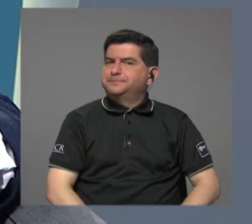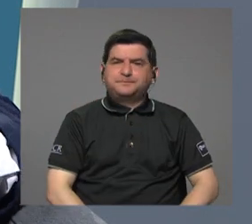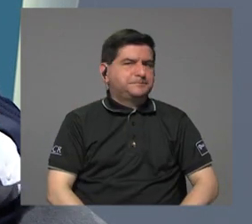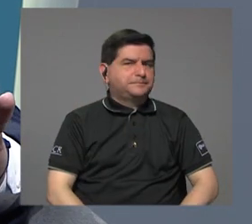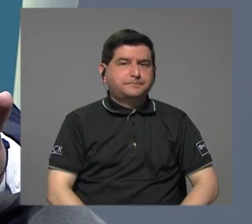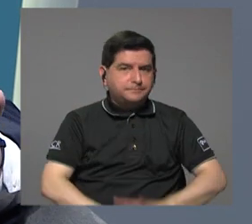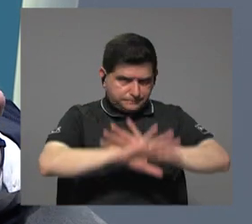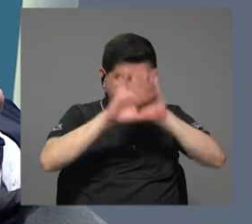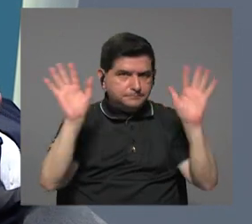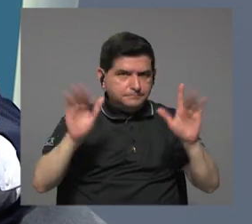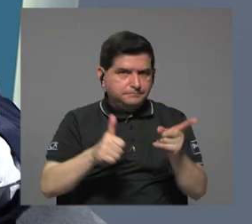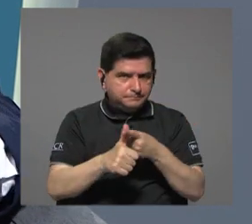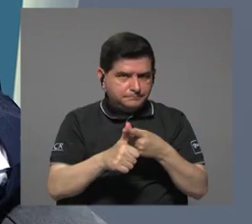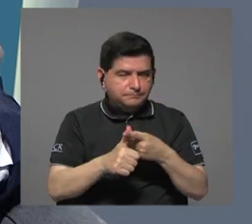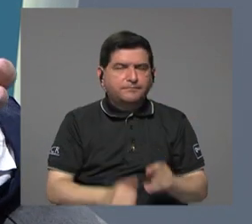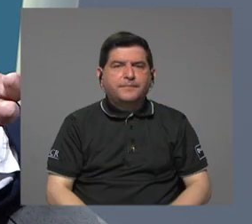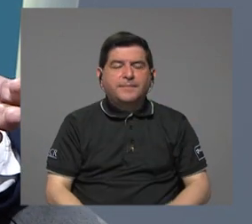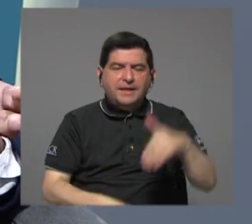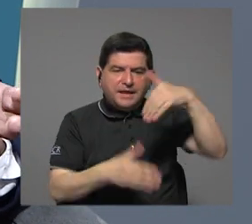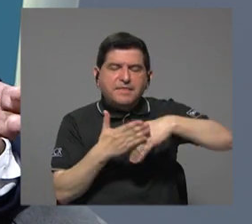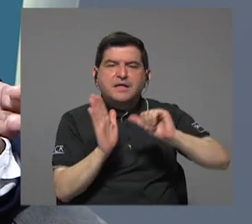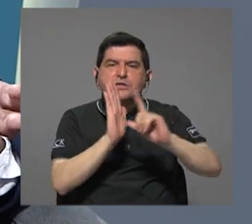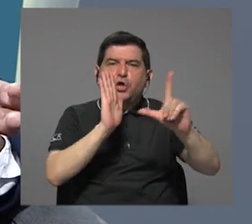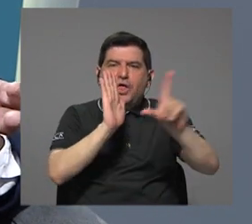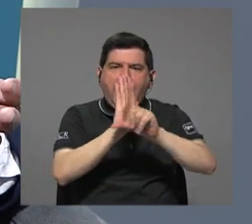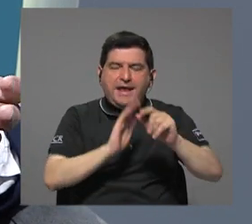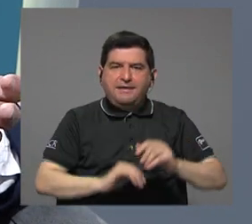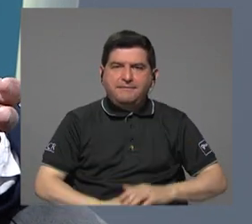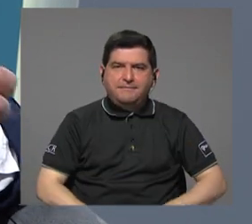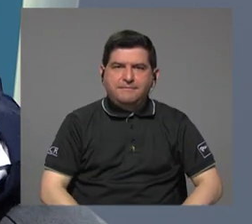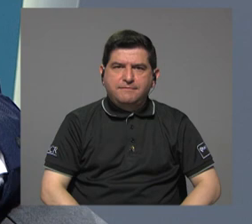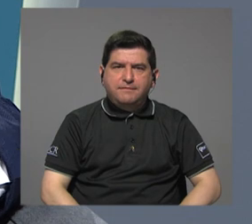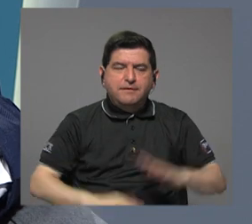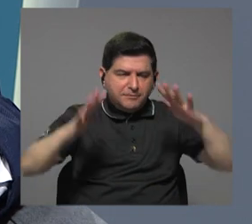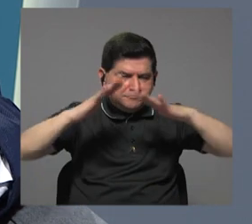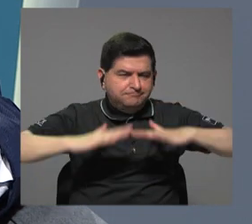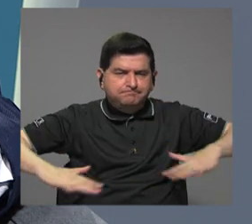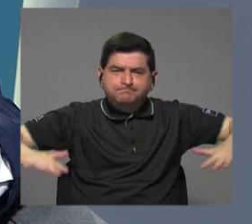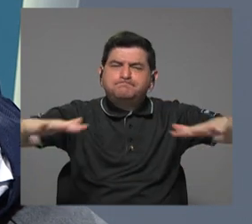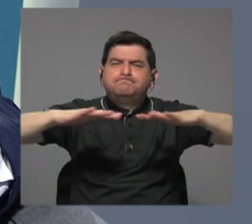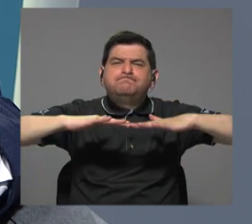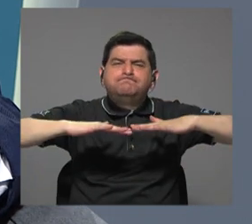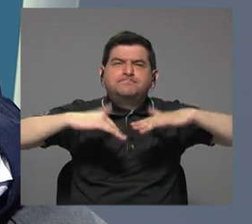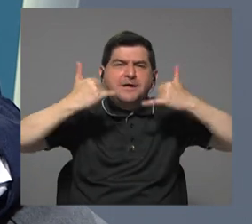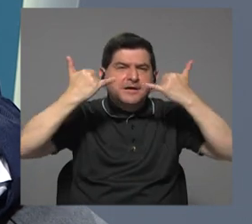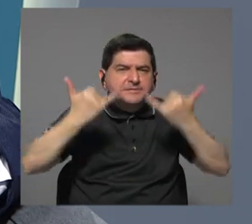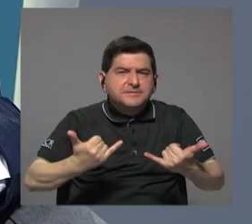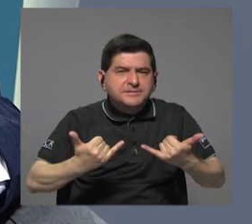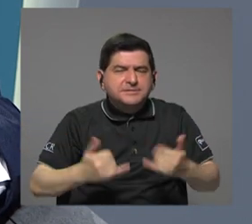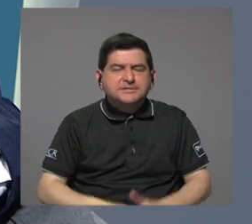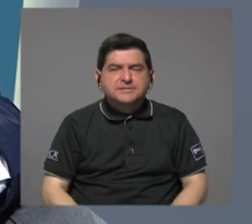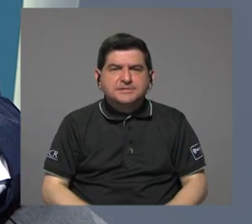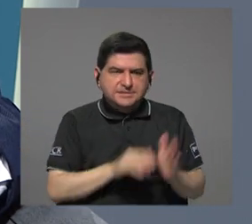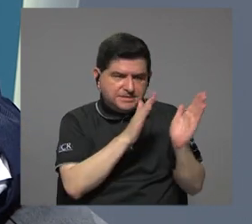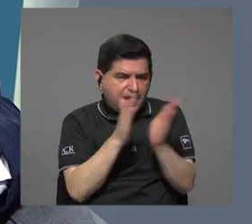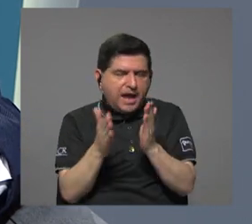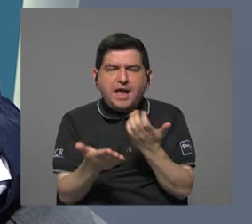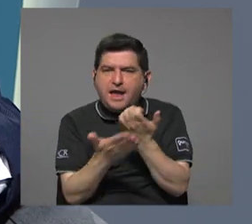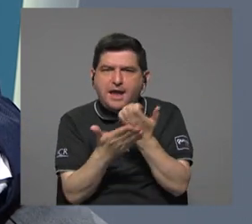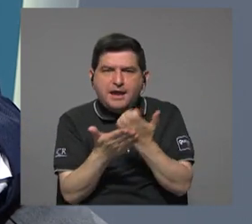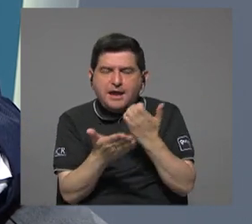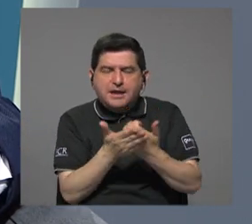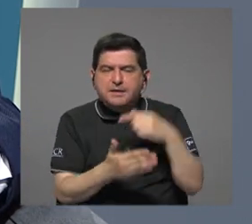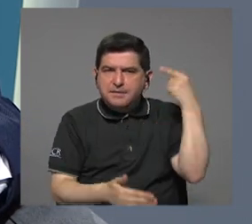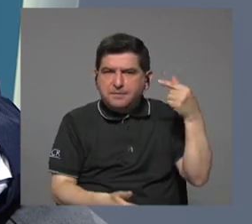tiene que quedar muy claro y que dentro la asamblea legislativa hay un ambiente ya desde el plan fiscal que nos